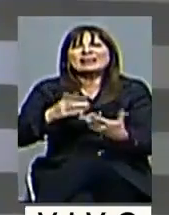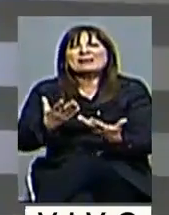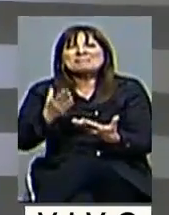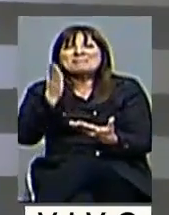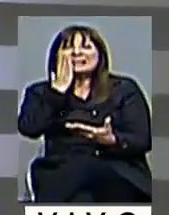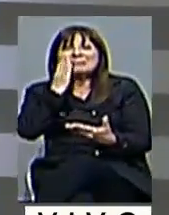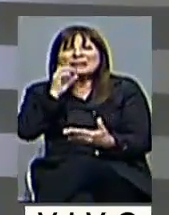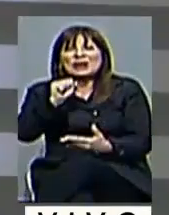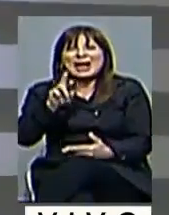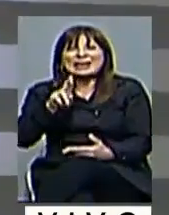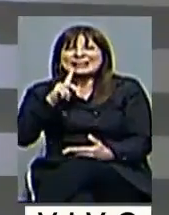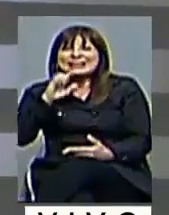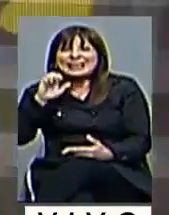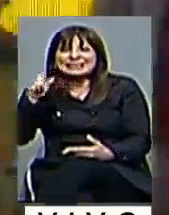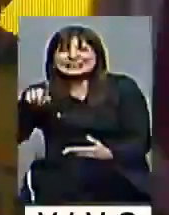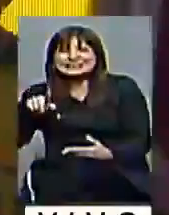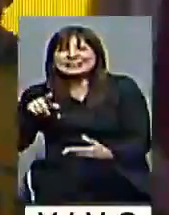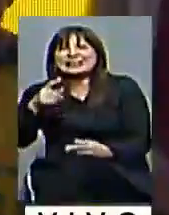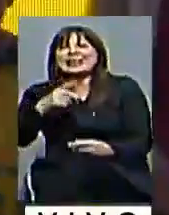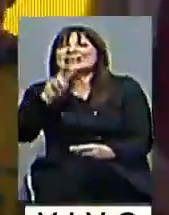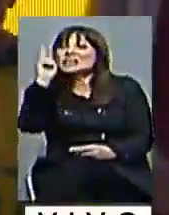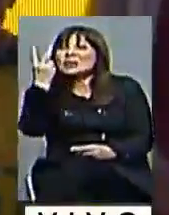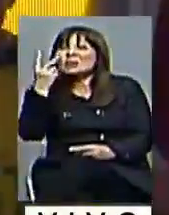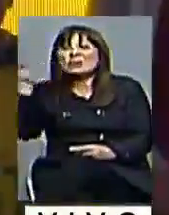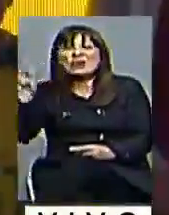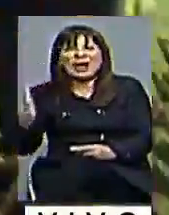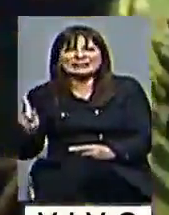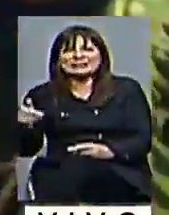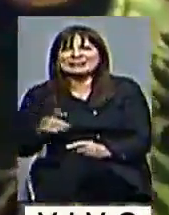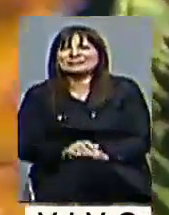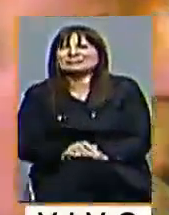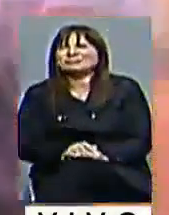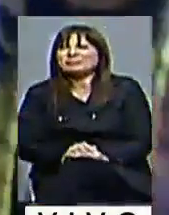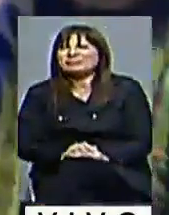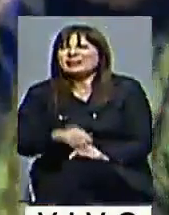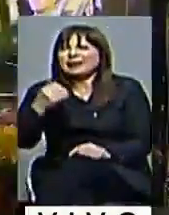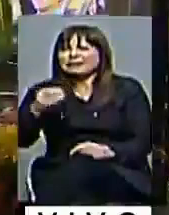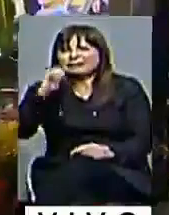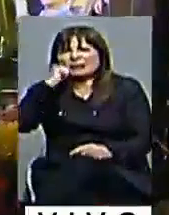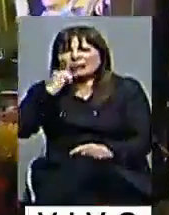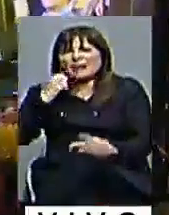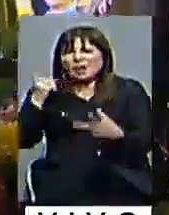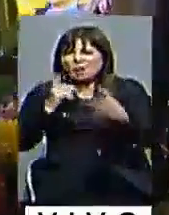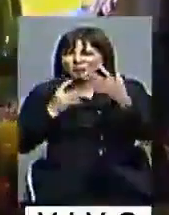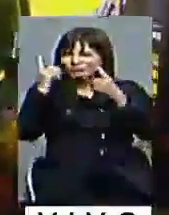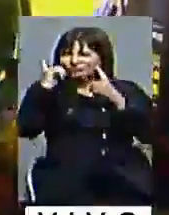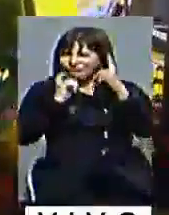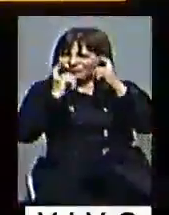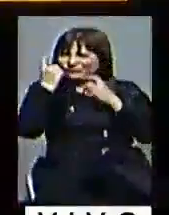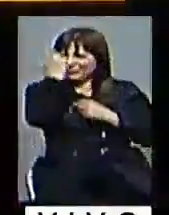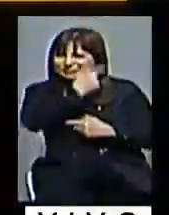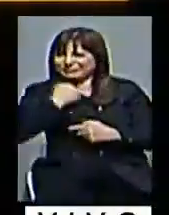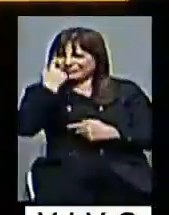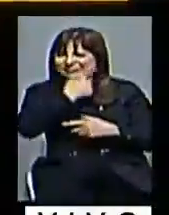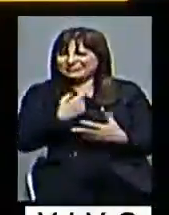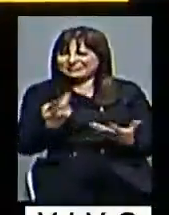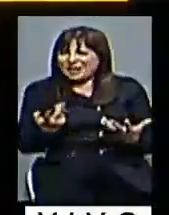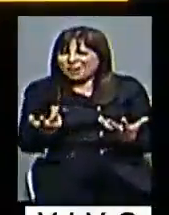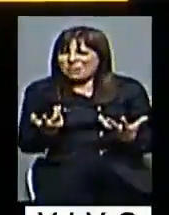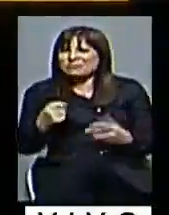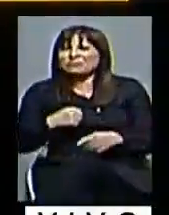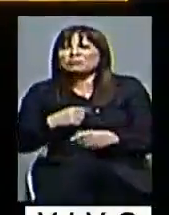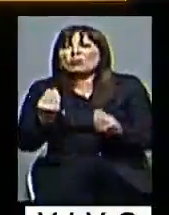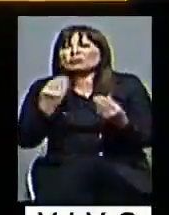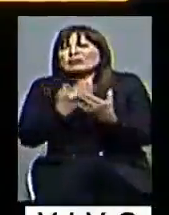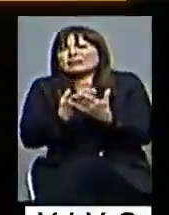Antonio Kast. Mira. Y yo dije, van a tirar a José Antonio Kast por último. Entonces, eso habla de carisma. Una cosa me gustaría destacar, que muchas veces no lo vemos porque estamos